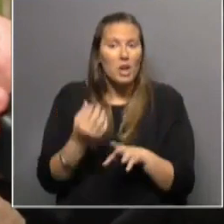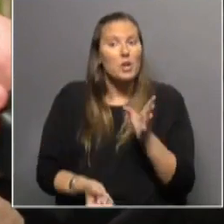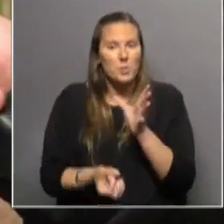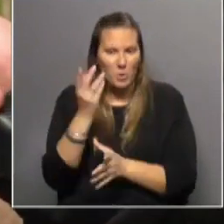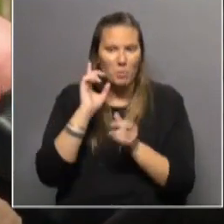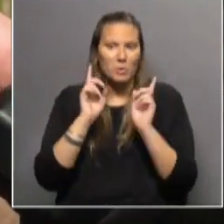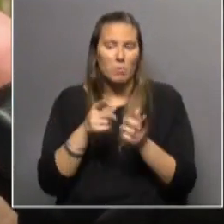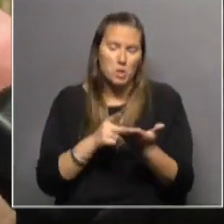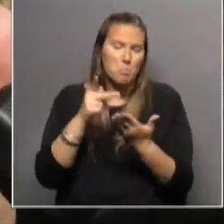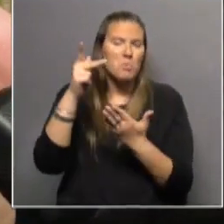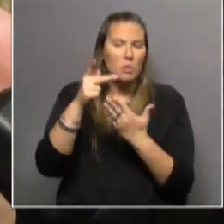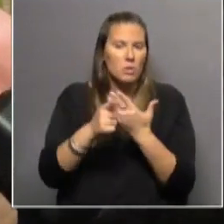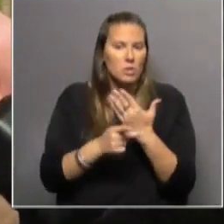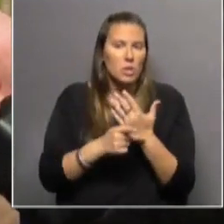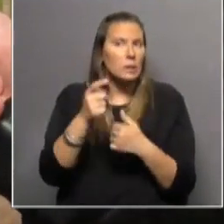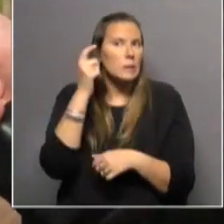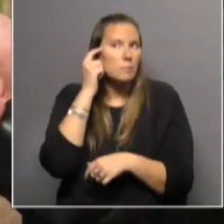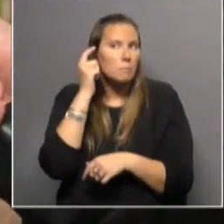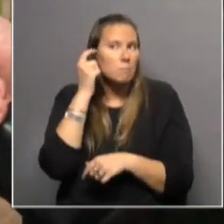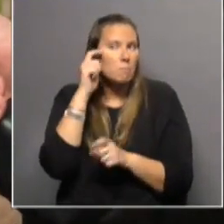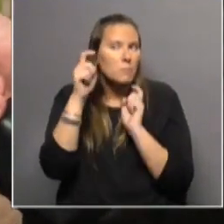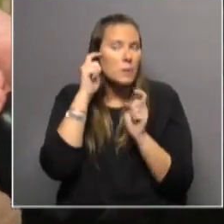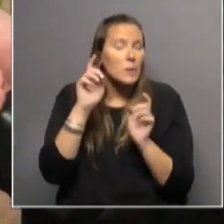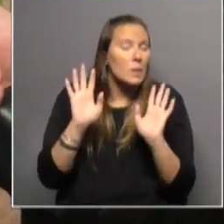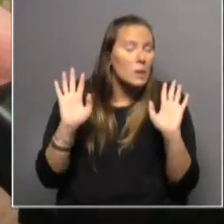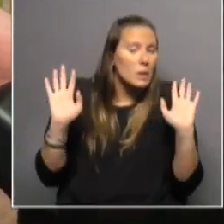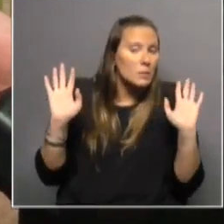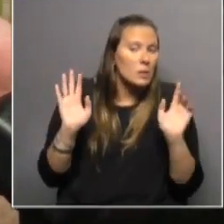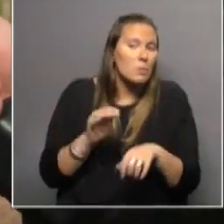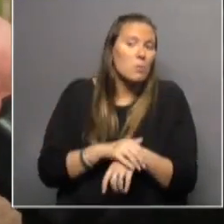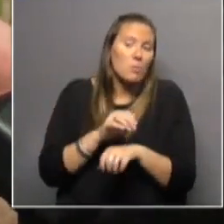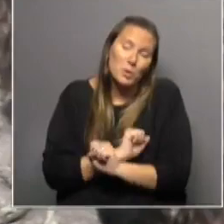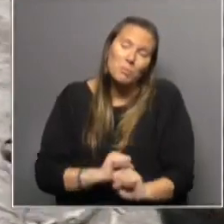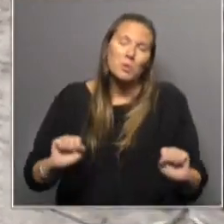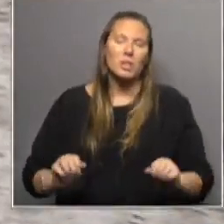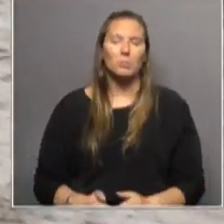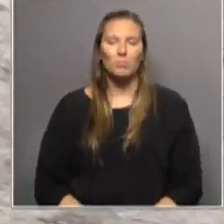está, hay varios proyectos en mente, en idea, que en algún momento saldrán.